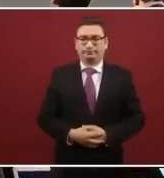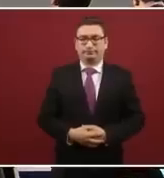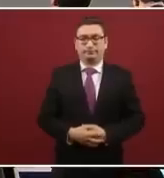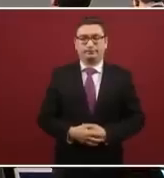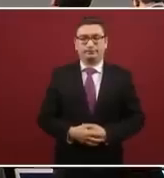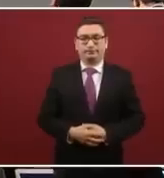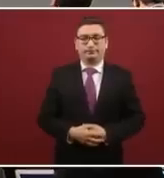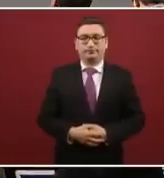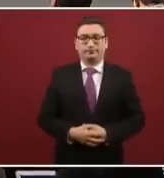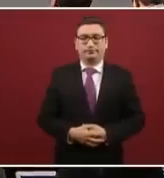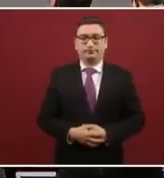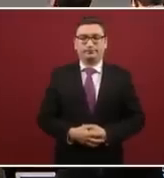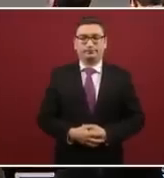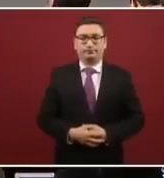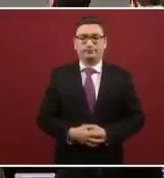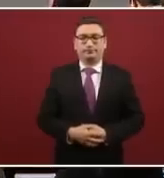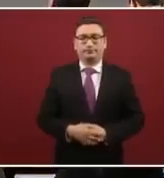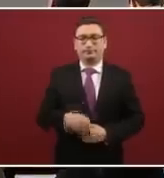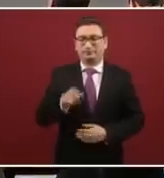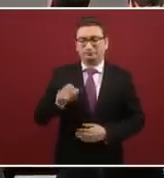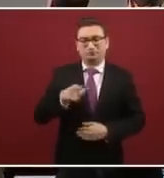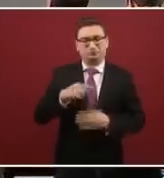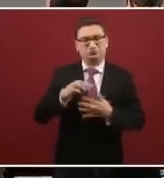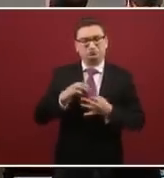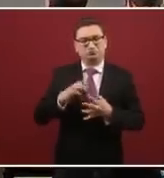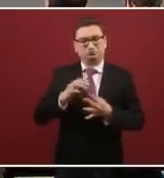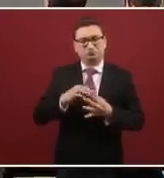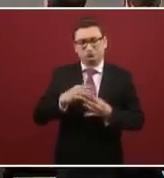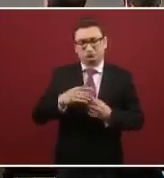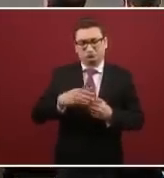estrategia que se está siguiendo para